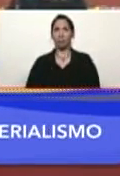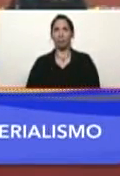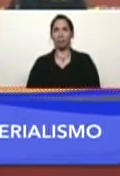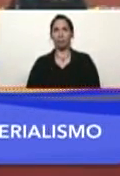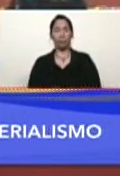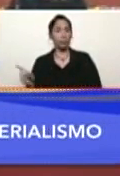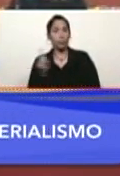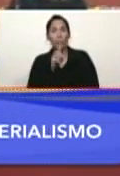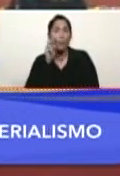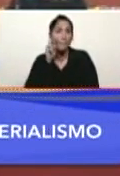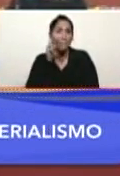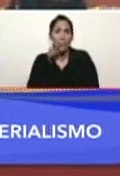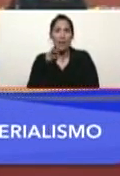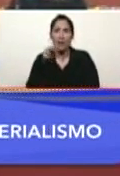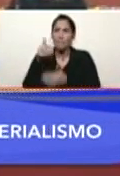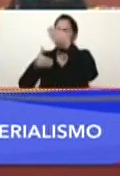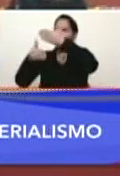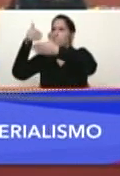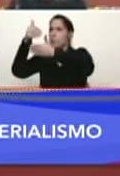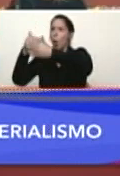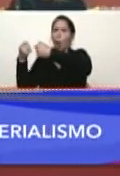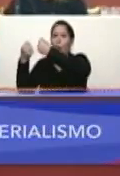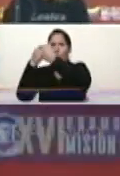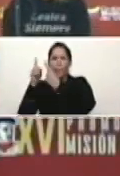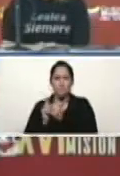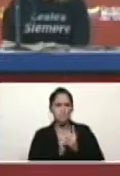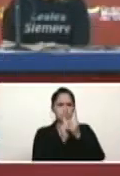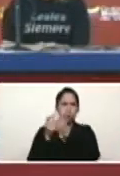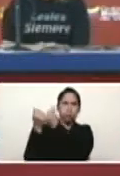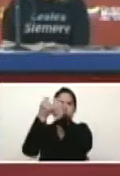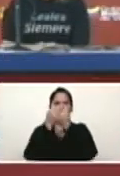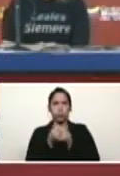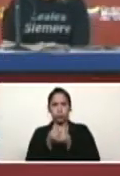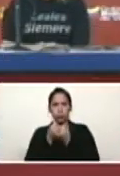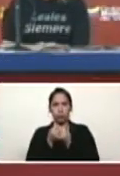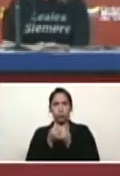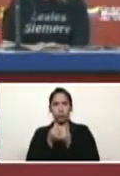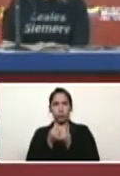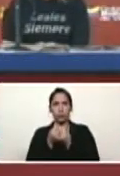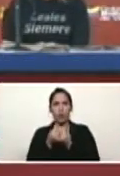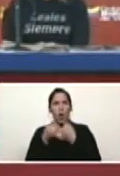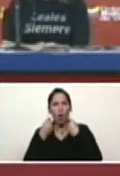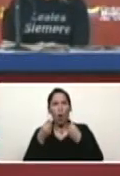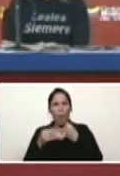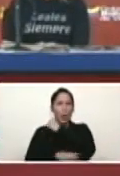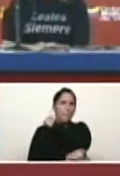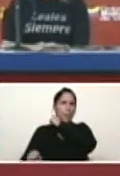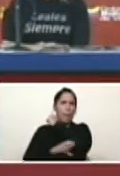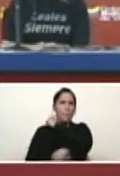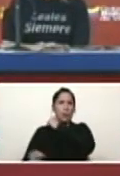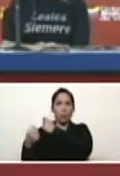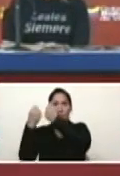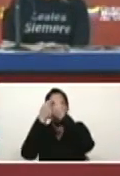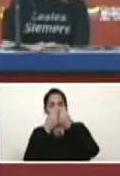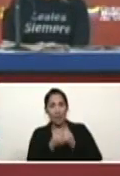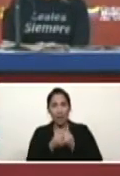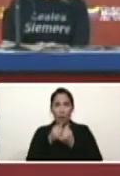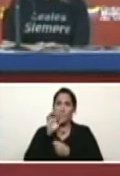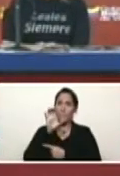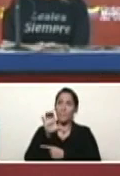No ve el bloqueo económico, la persecución financiera. Cómo nos han robado el dinero del país en el